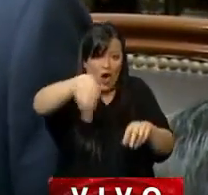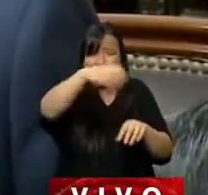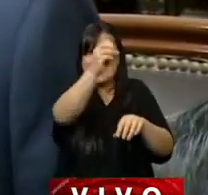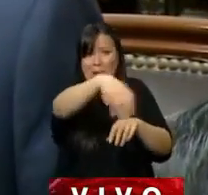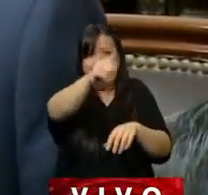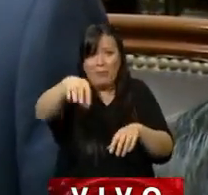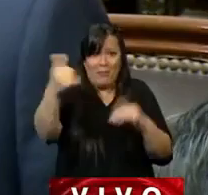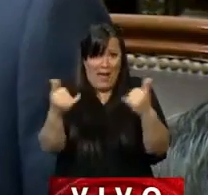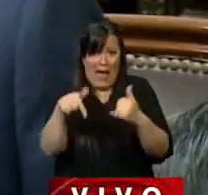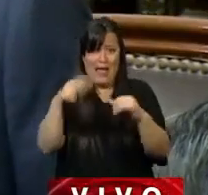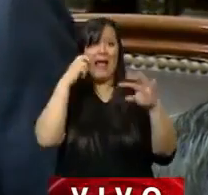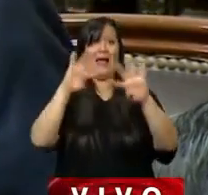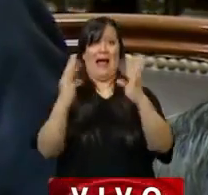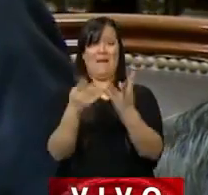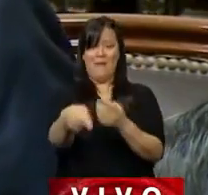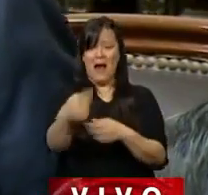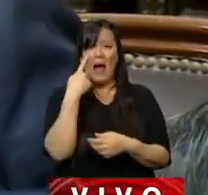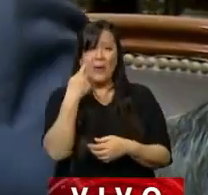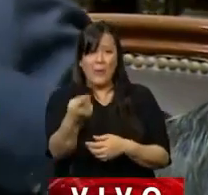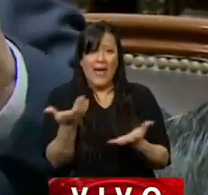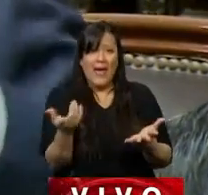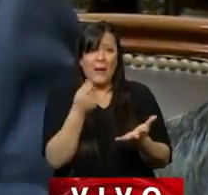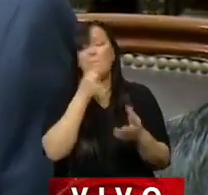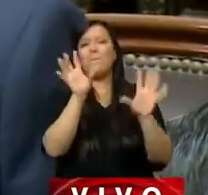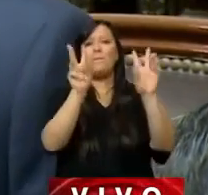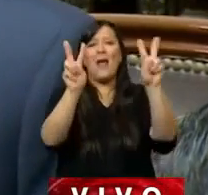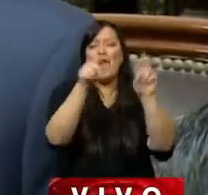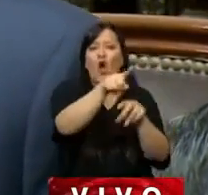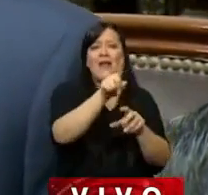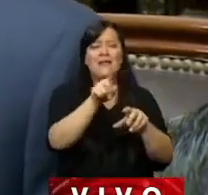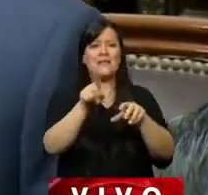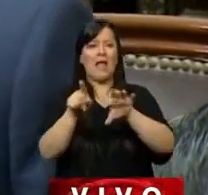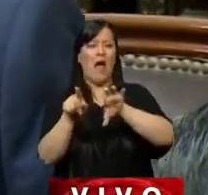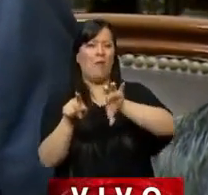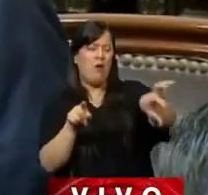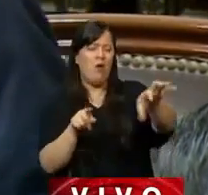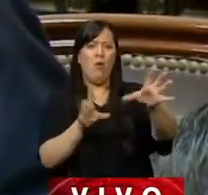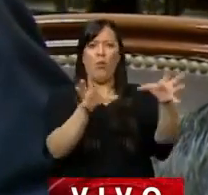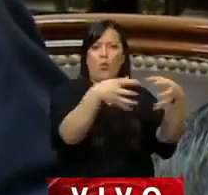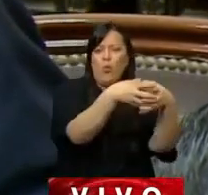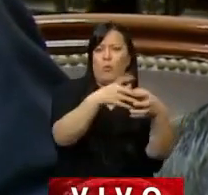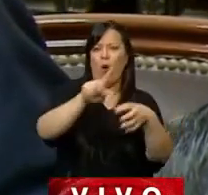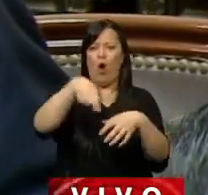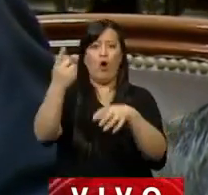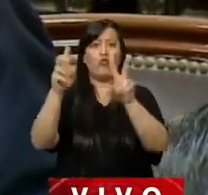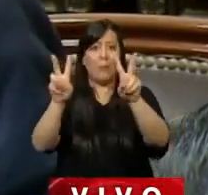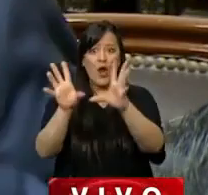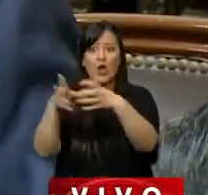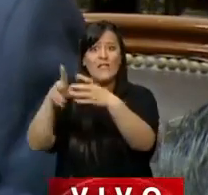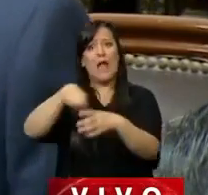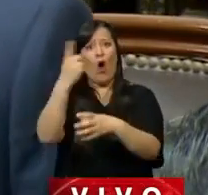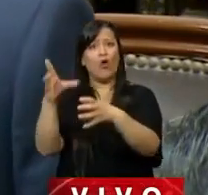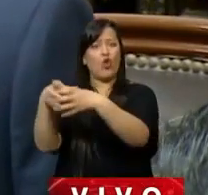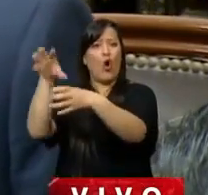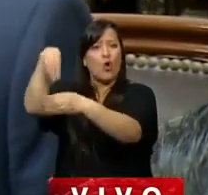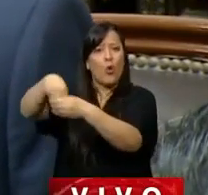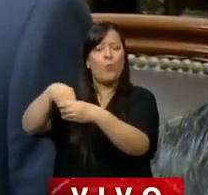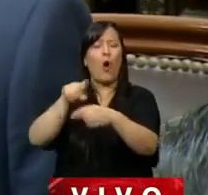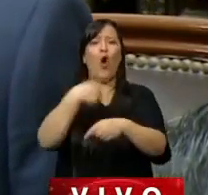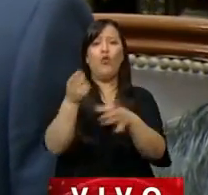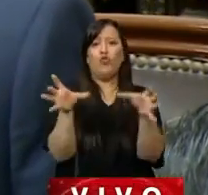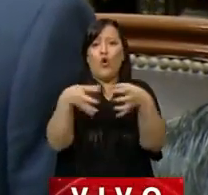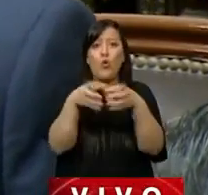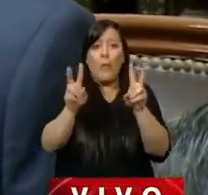bien claramente, hoy hay peronistas que están de un lado de la grieta, del otro lado de la grieta, y otros que están en el